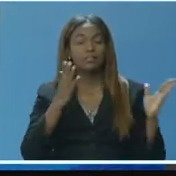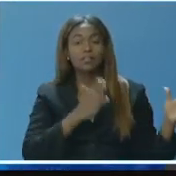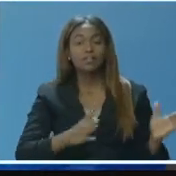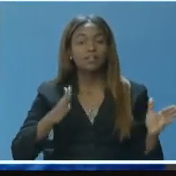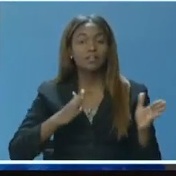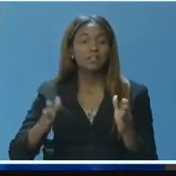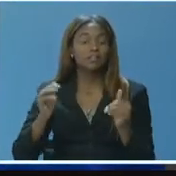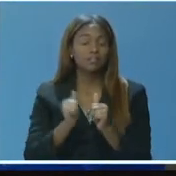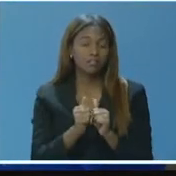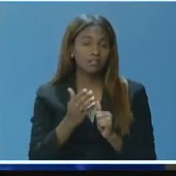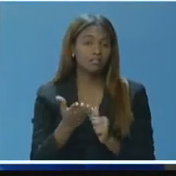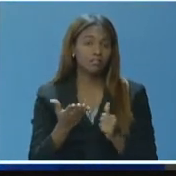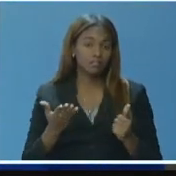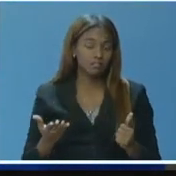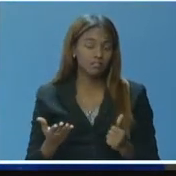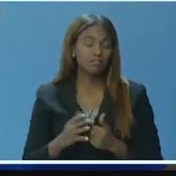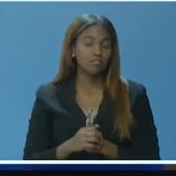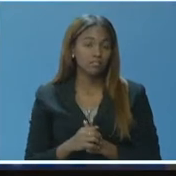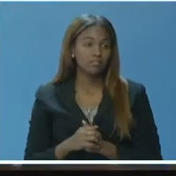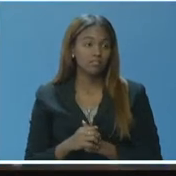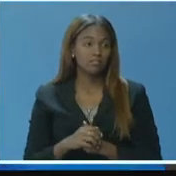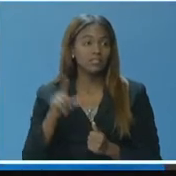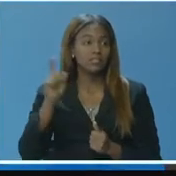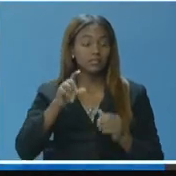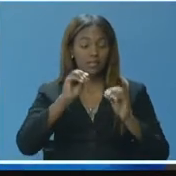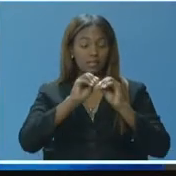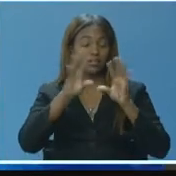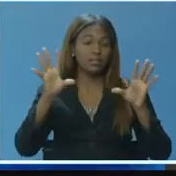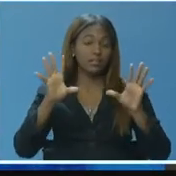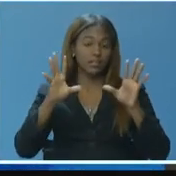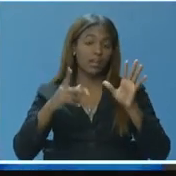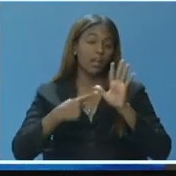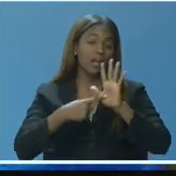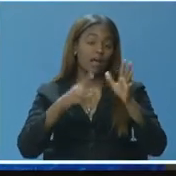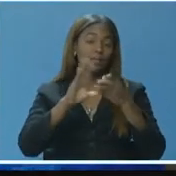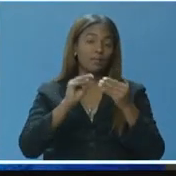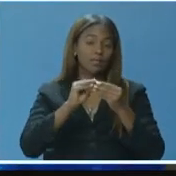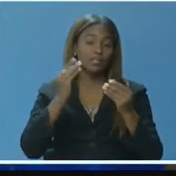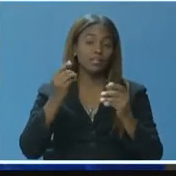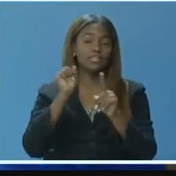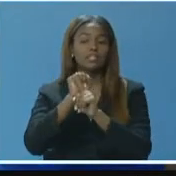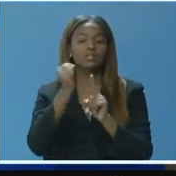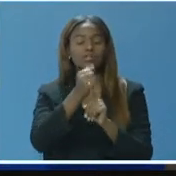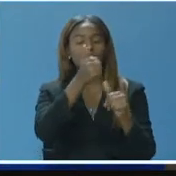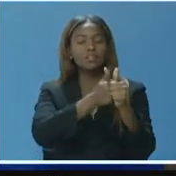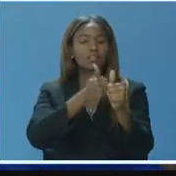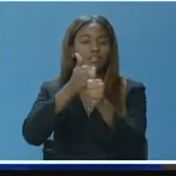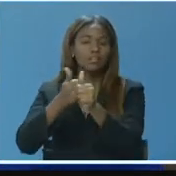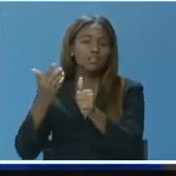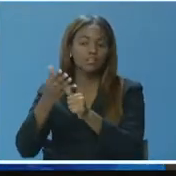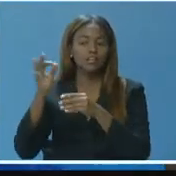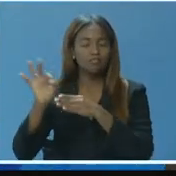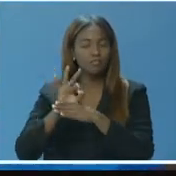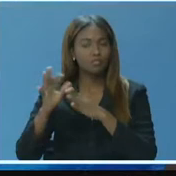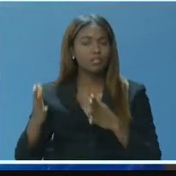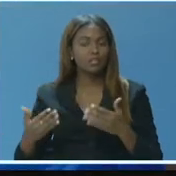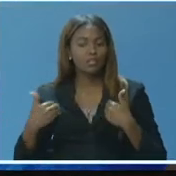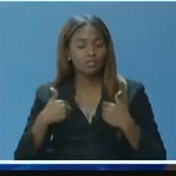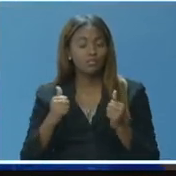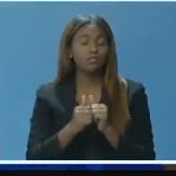profundizar y se debe aclarar la situación de congresistas que se aluden,